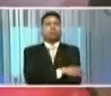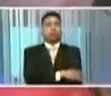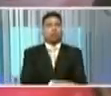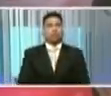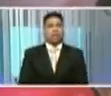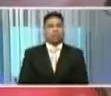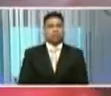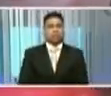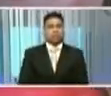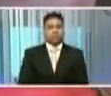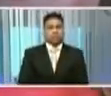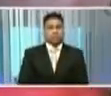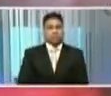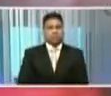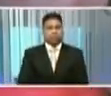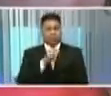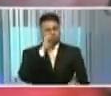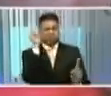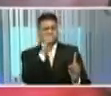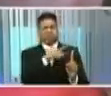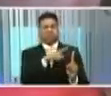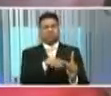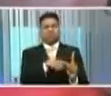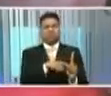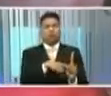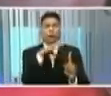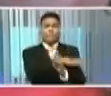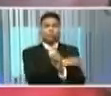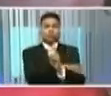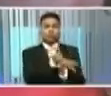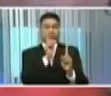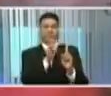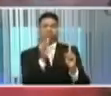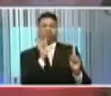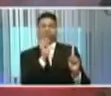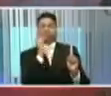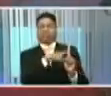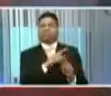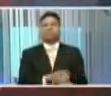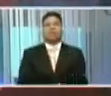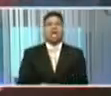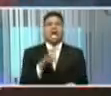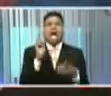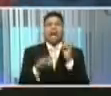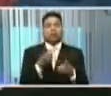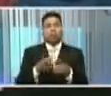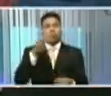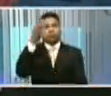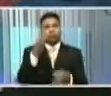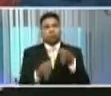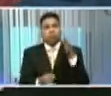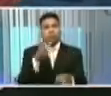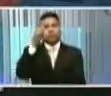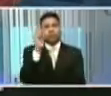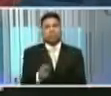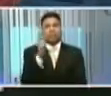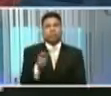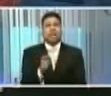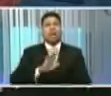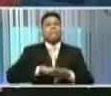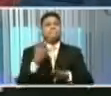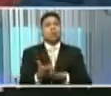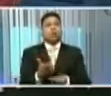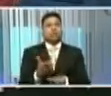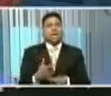ofensa tan grande! Algún tribunal de la República debería reaccionar, porque son ofensas que violan